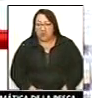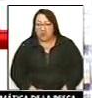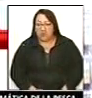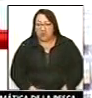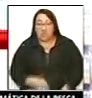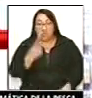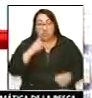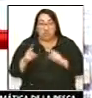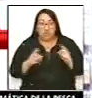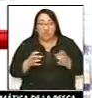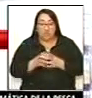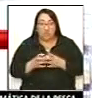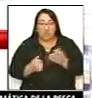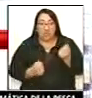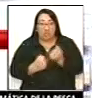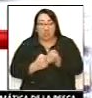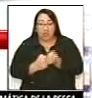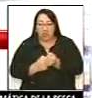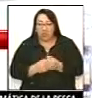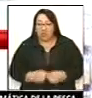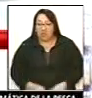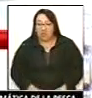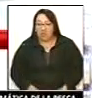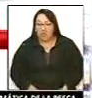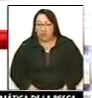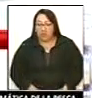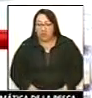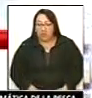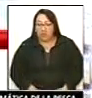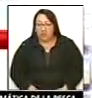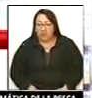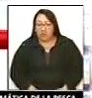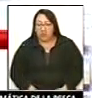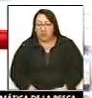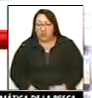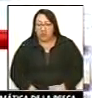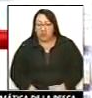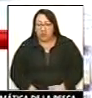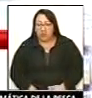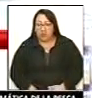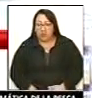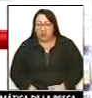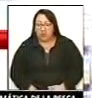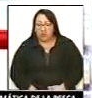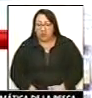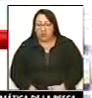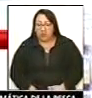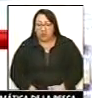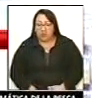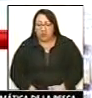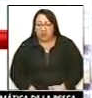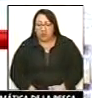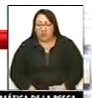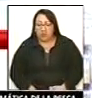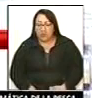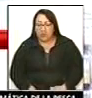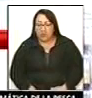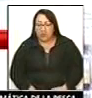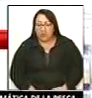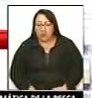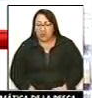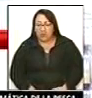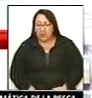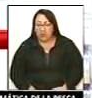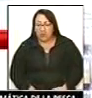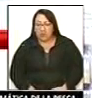porque es un poder del Estado, y nosotros no somos, no estamos por encima de ninguna manera del poder